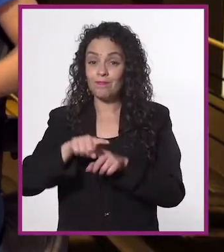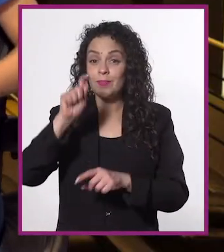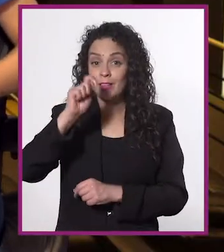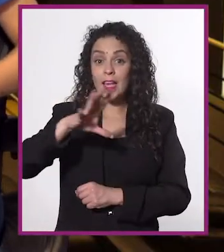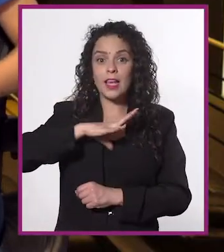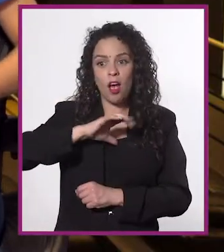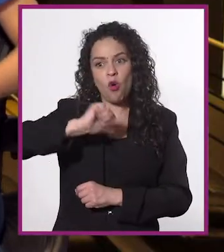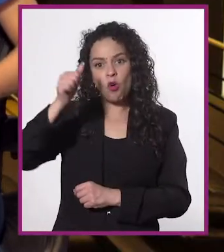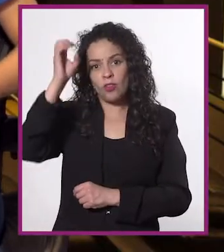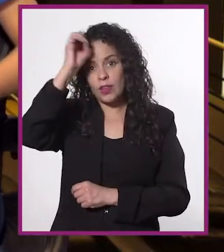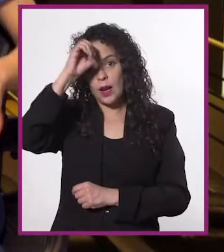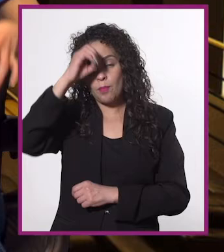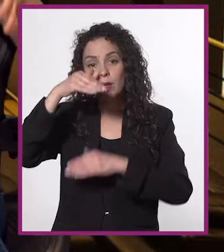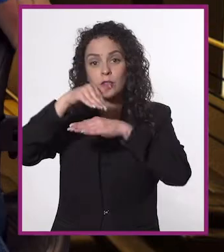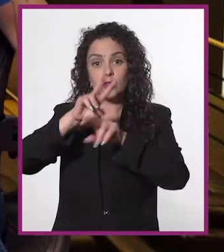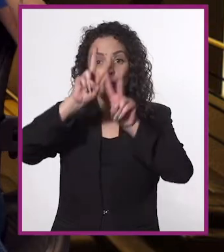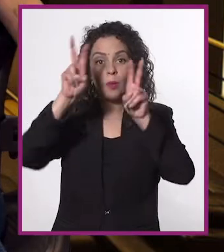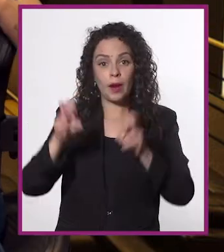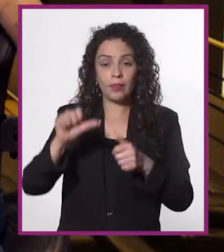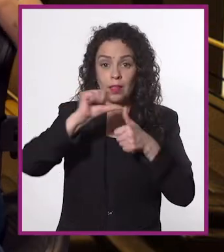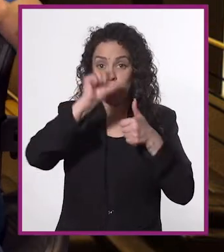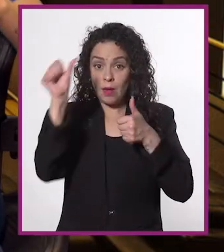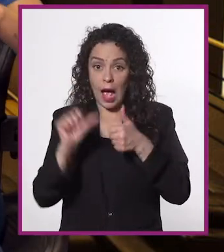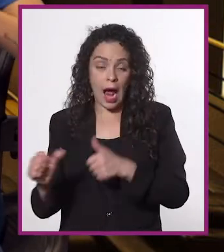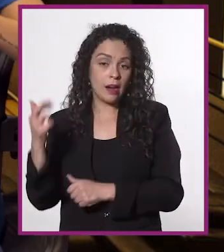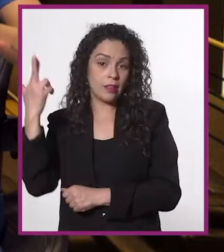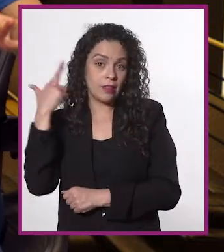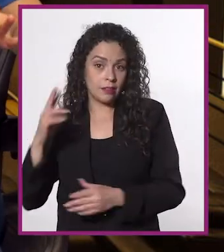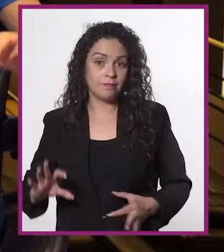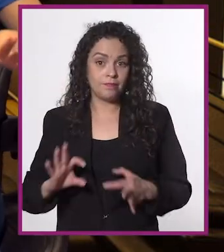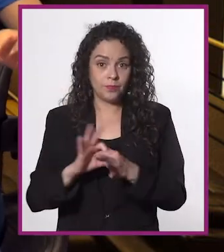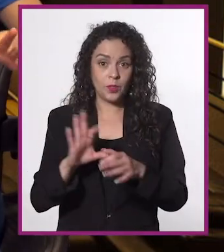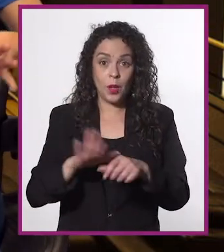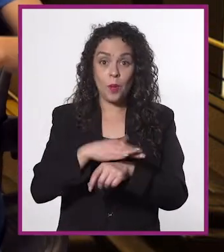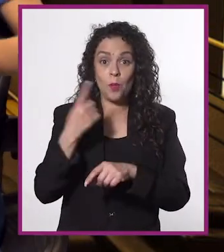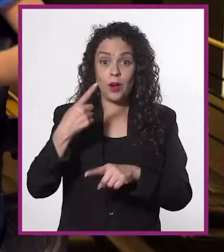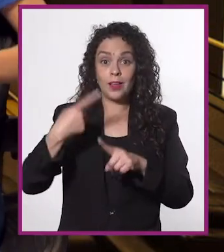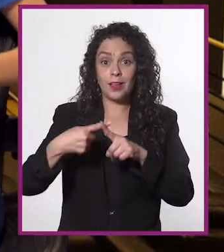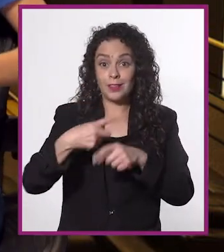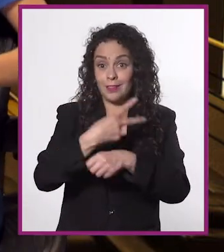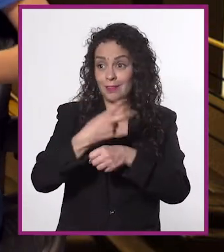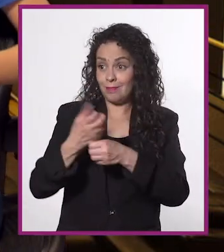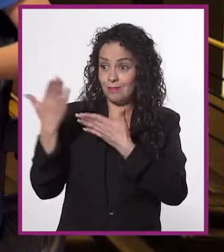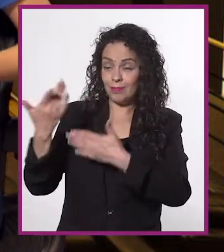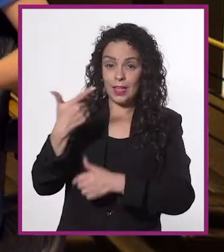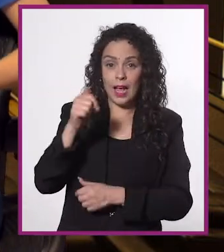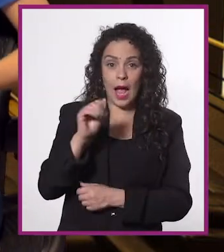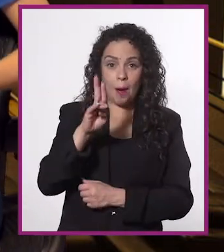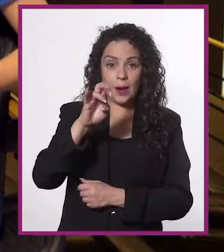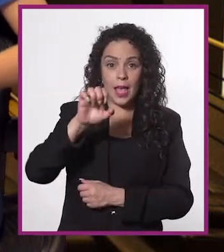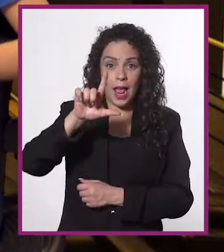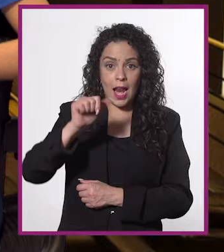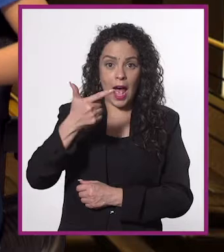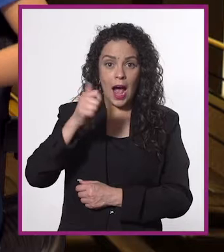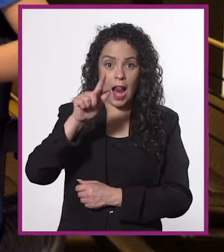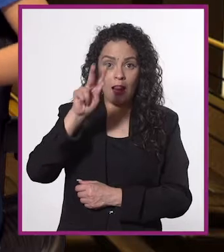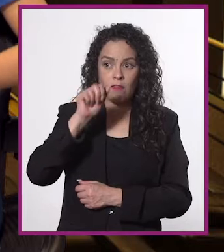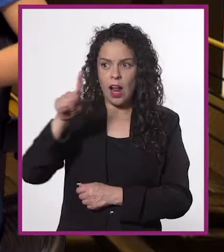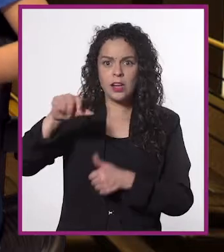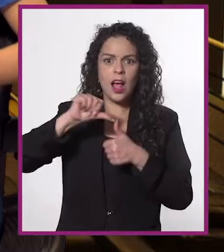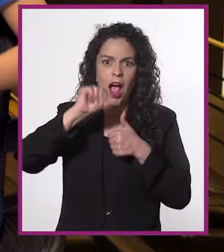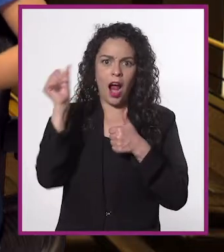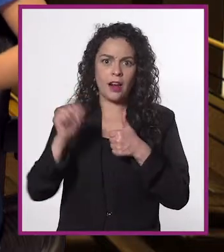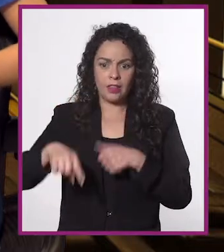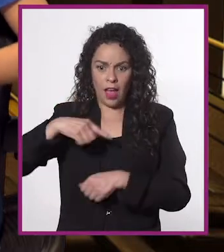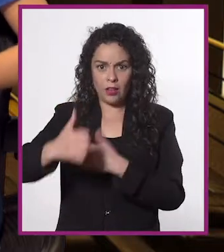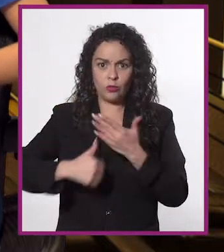vista del sonido en el arte, porque nuestra invitada es Gabriela Galván, una artista de la Ciudad de México. Ella estudió